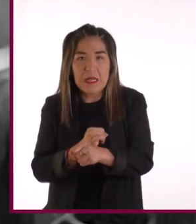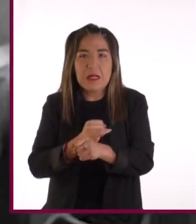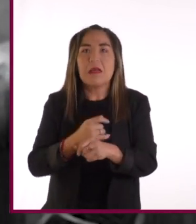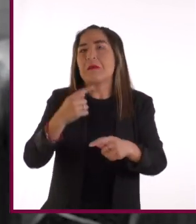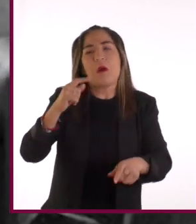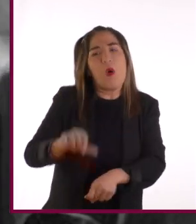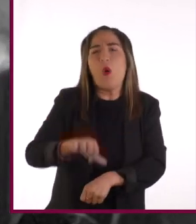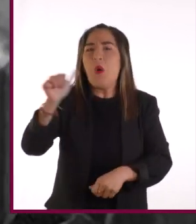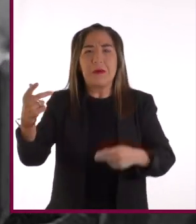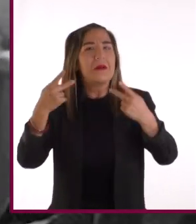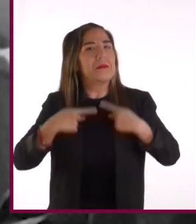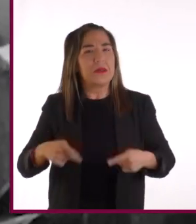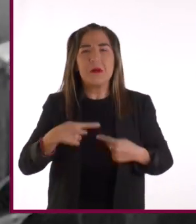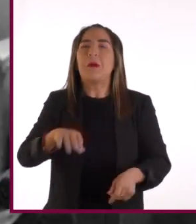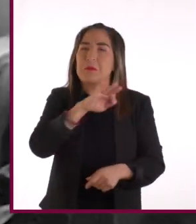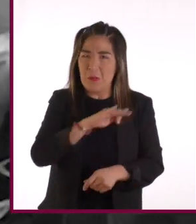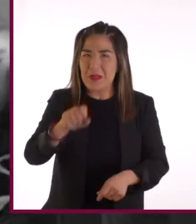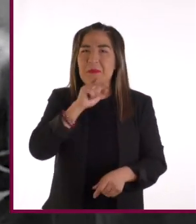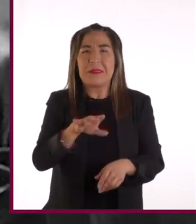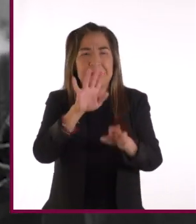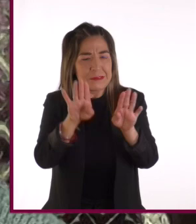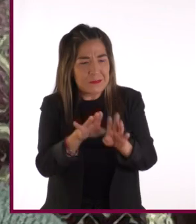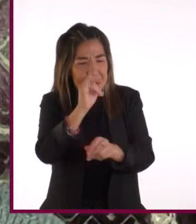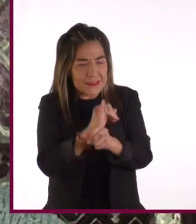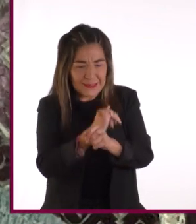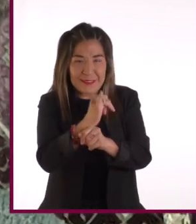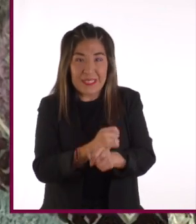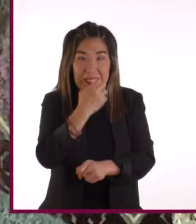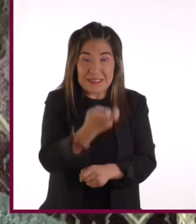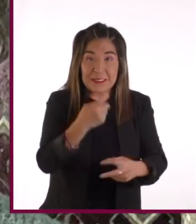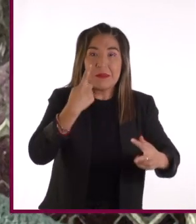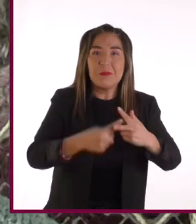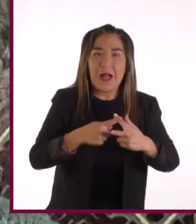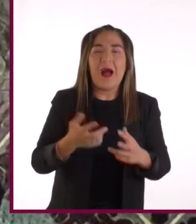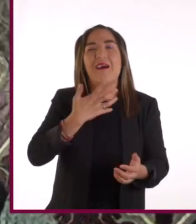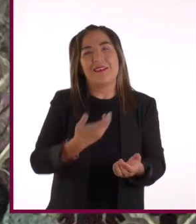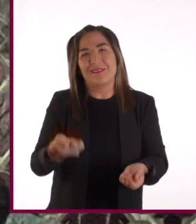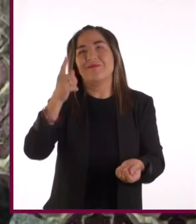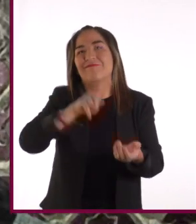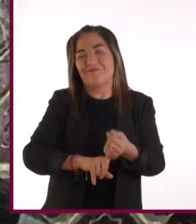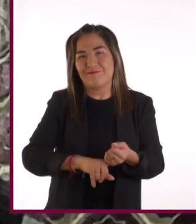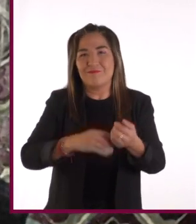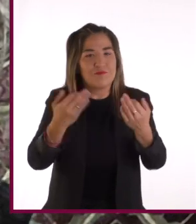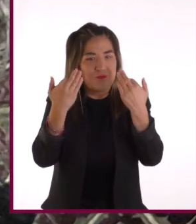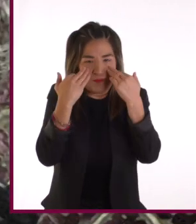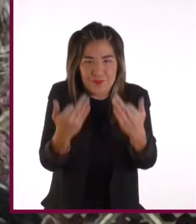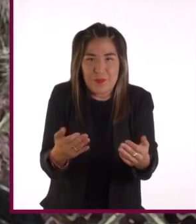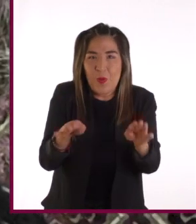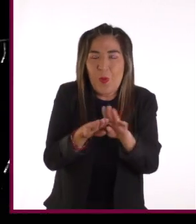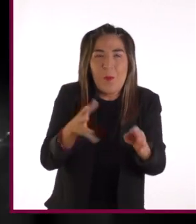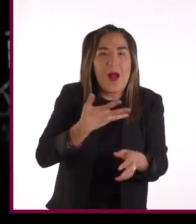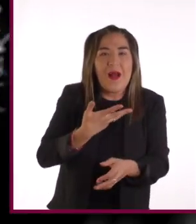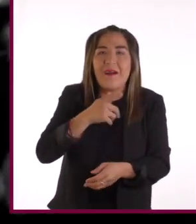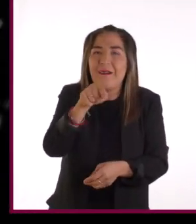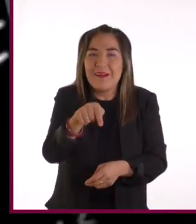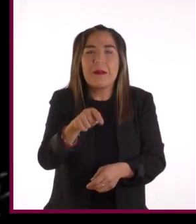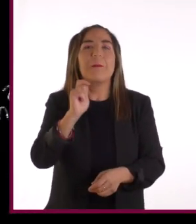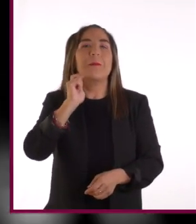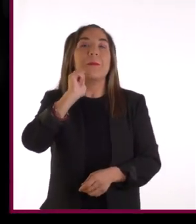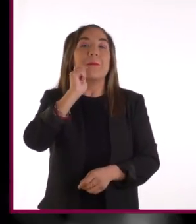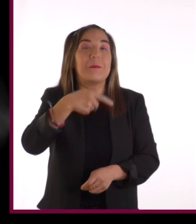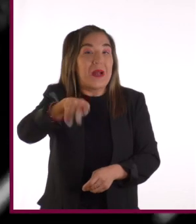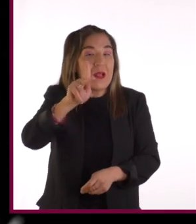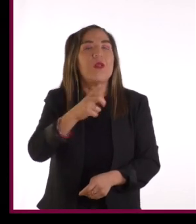eventualmente alguien habría llegado a su misma teoría, pues las matemáticas están allí frente a nuestros ojos, solo